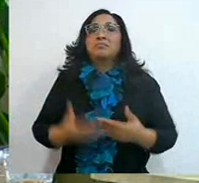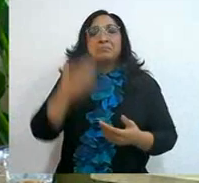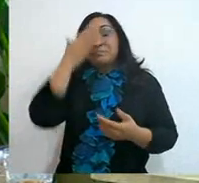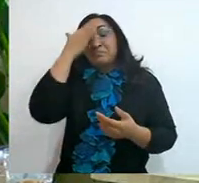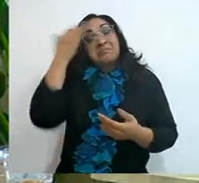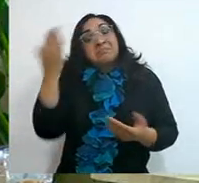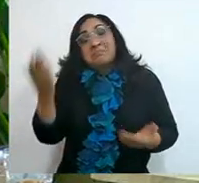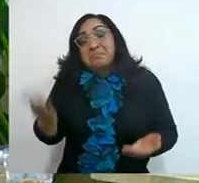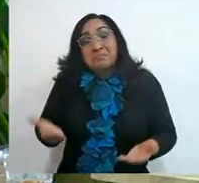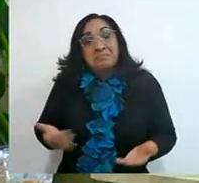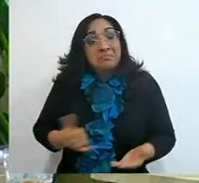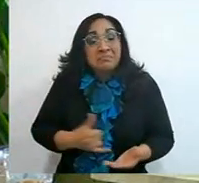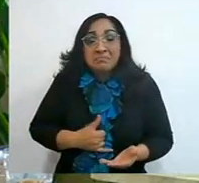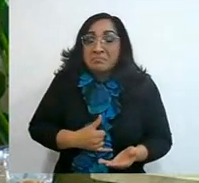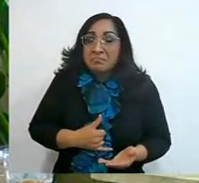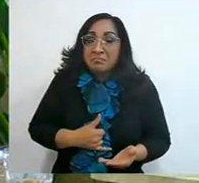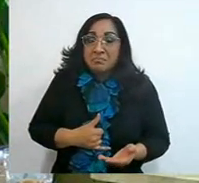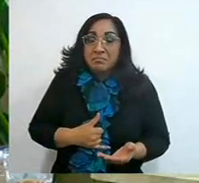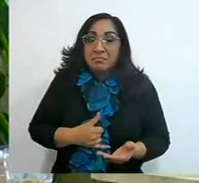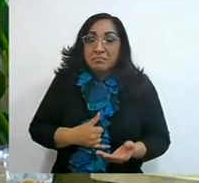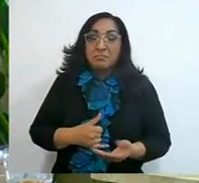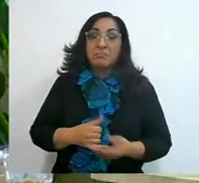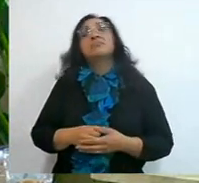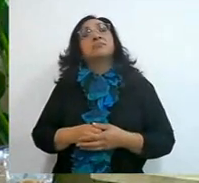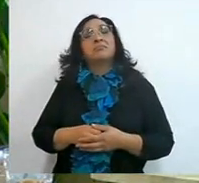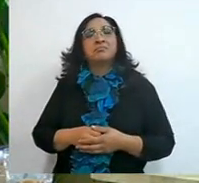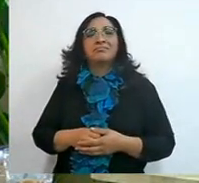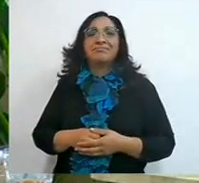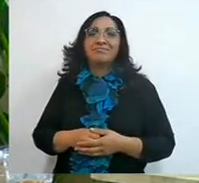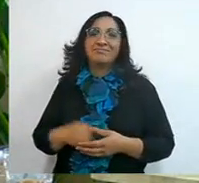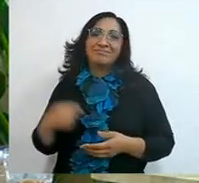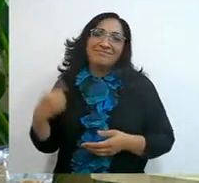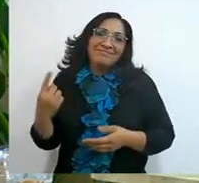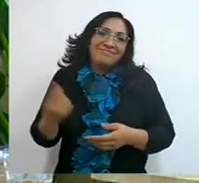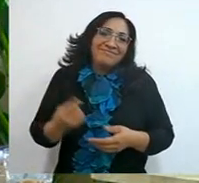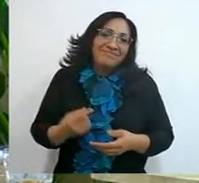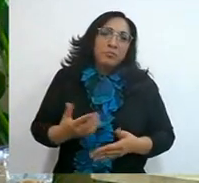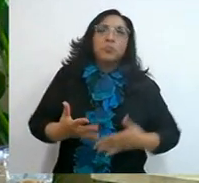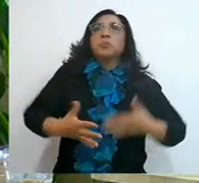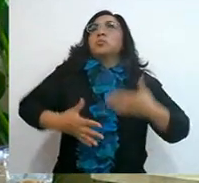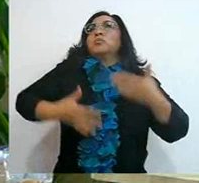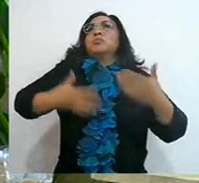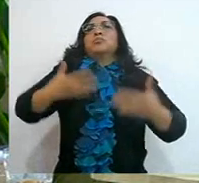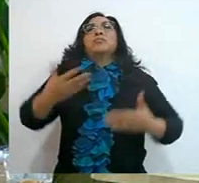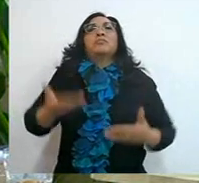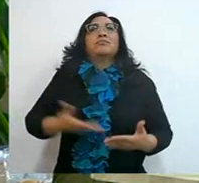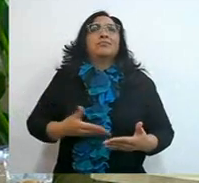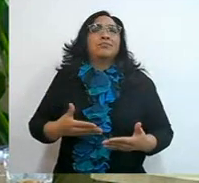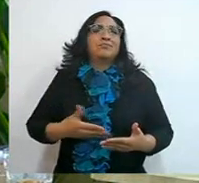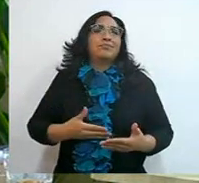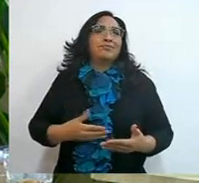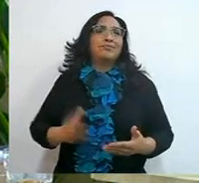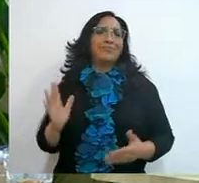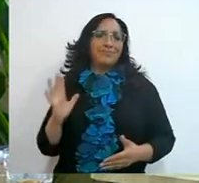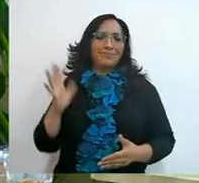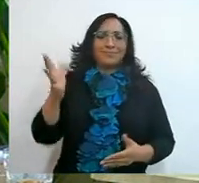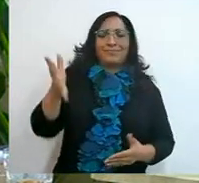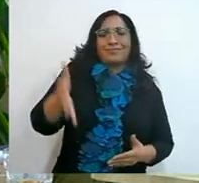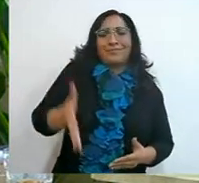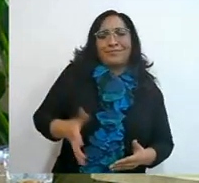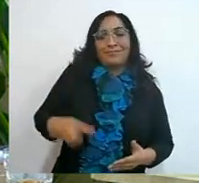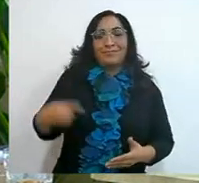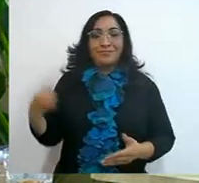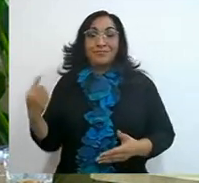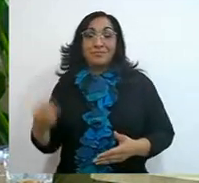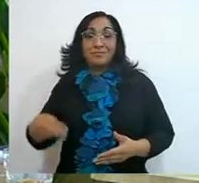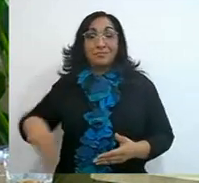sabía que el regio somos muy soberbios. Tengo orgullo de ser del norte,